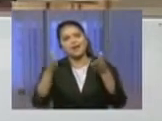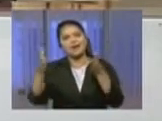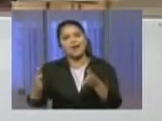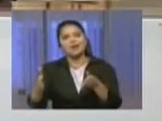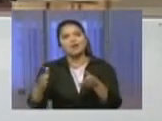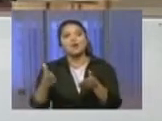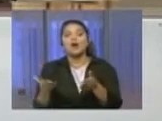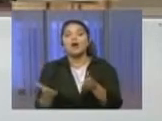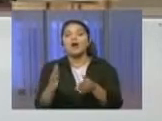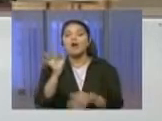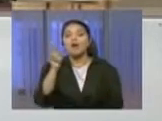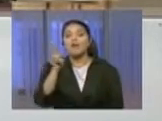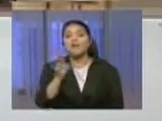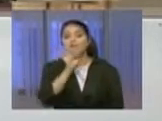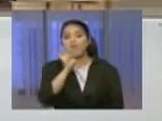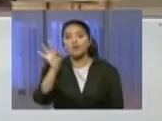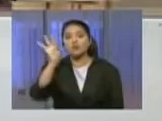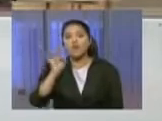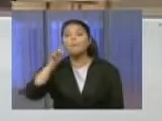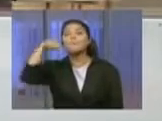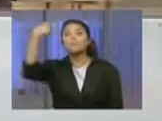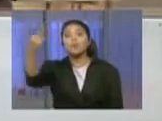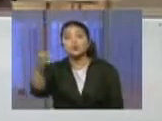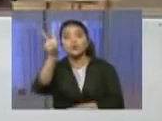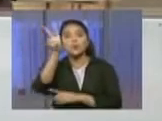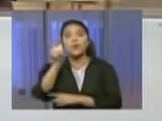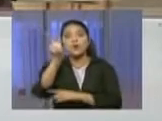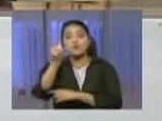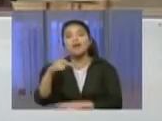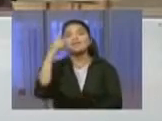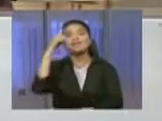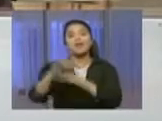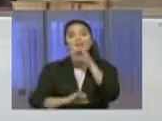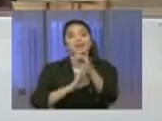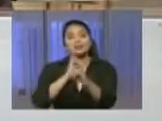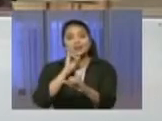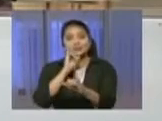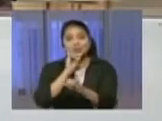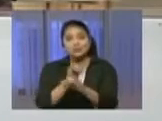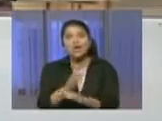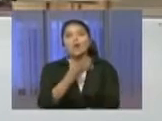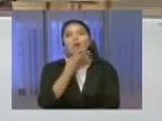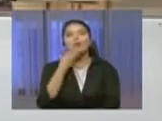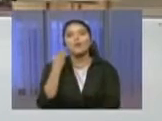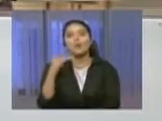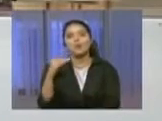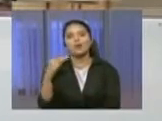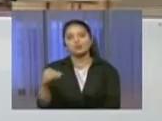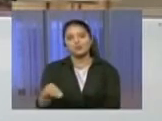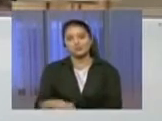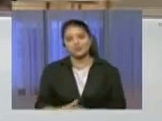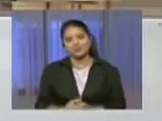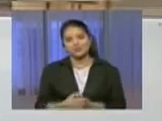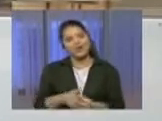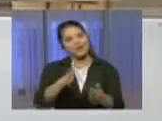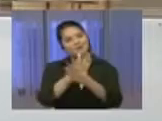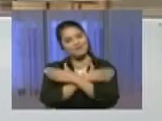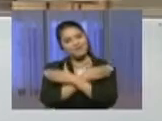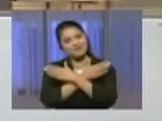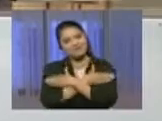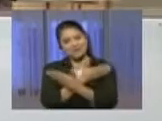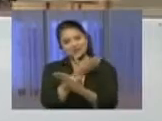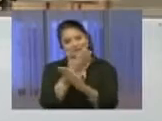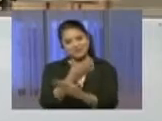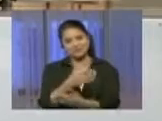bautizar el próximo viernes Día Internacional de la juventud Felicidades